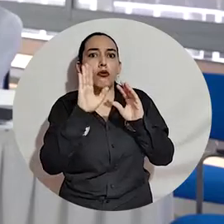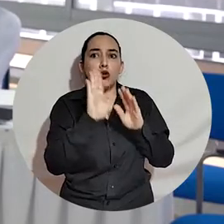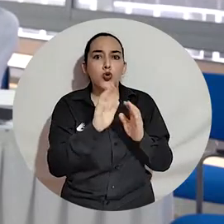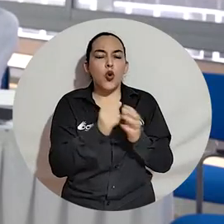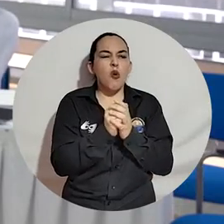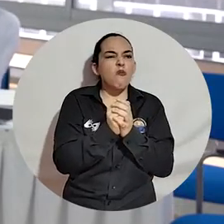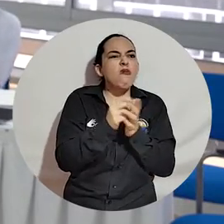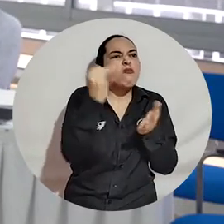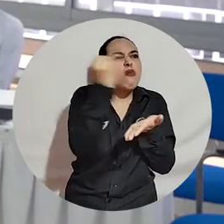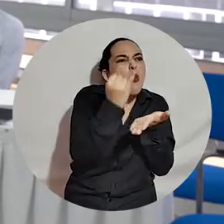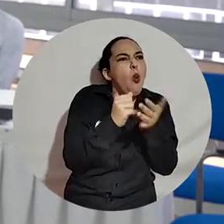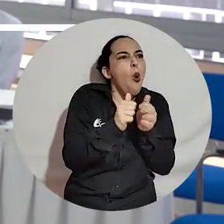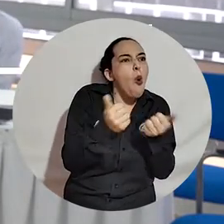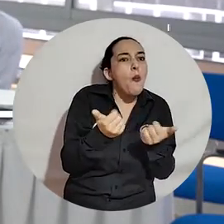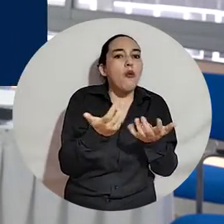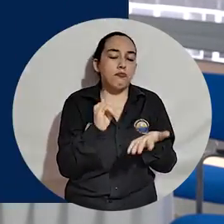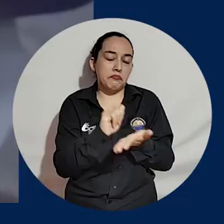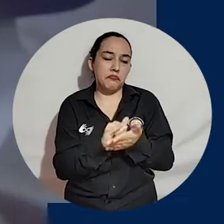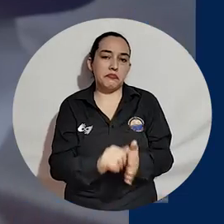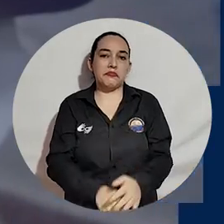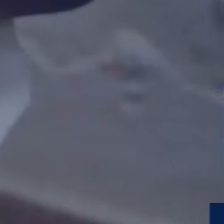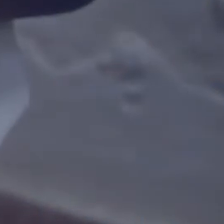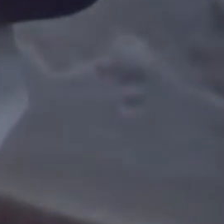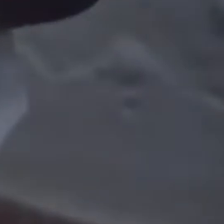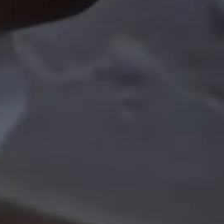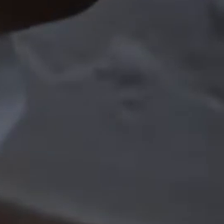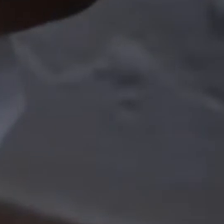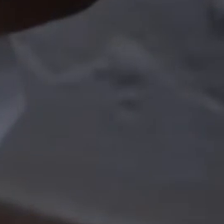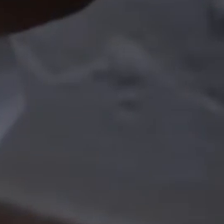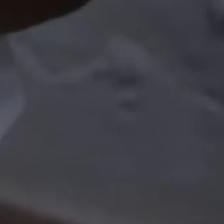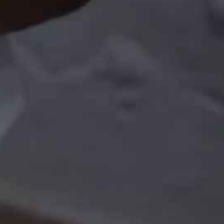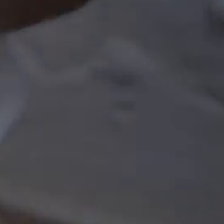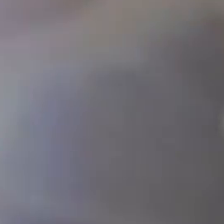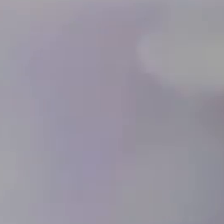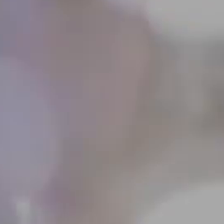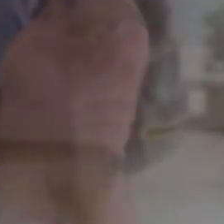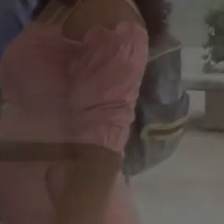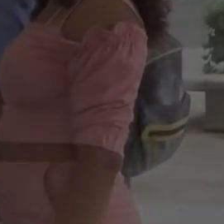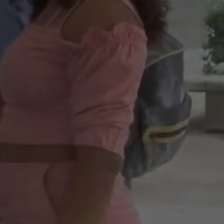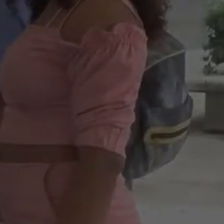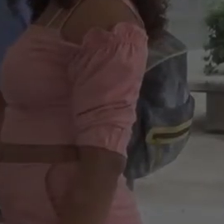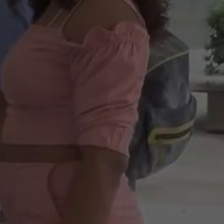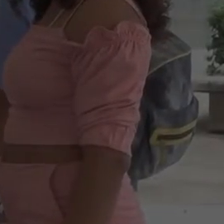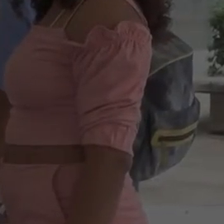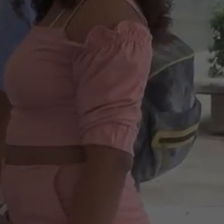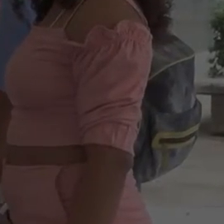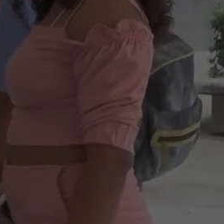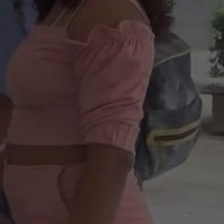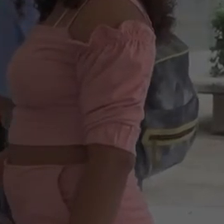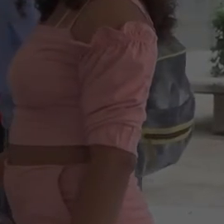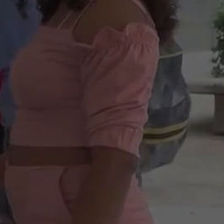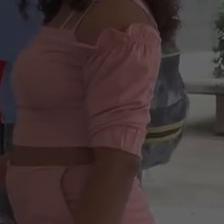siendo los conceptos de dibujo. Universidad del Magdalena, aún más incluyente e innovadora.